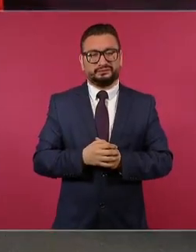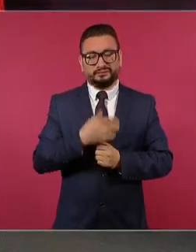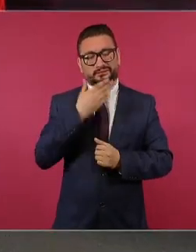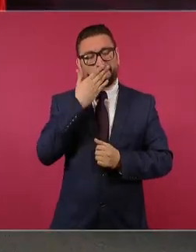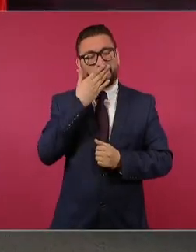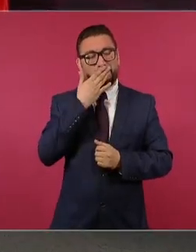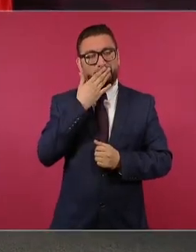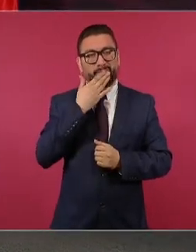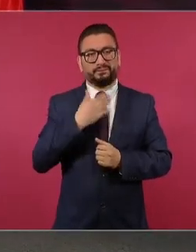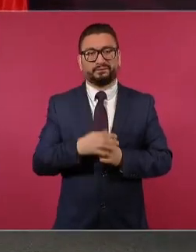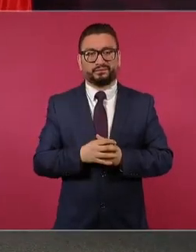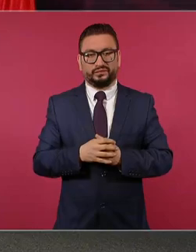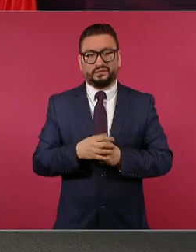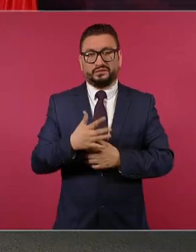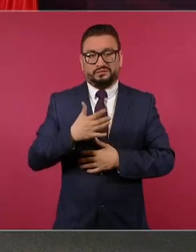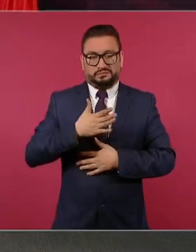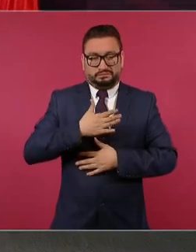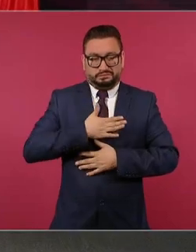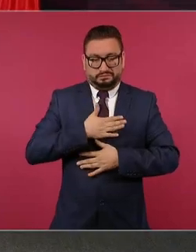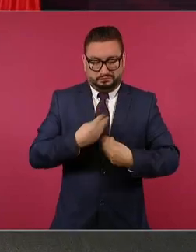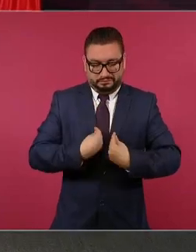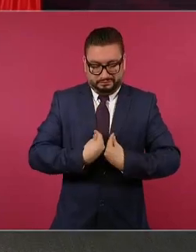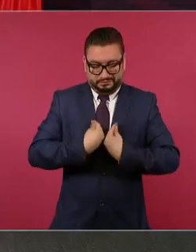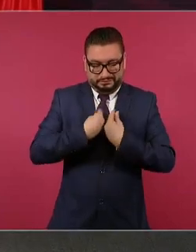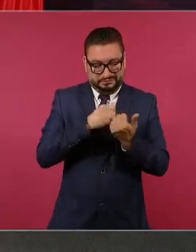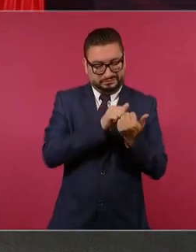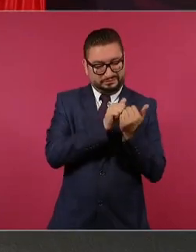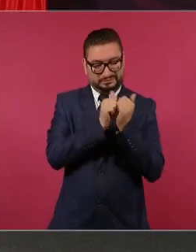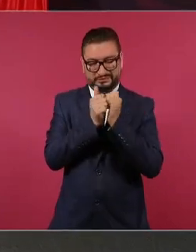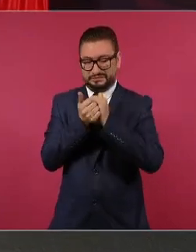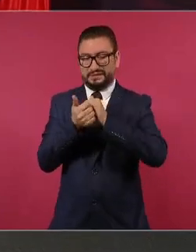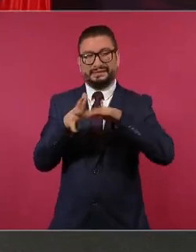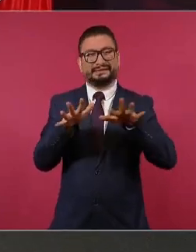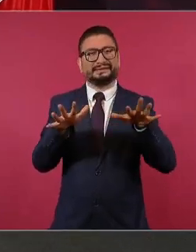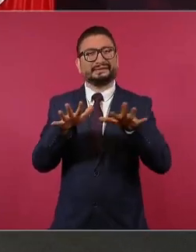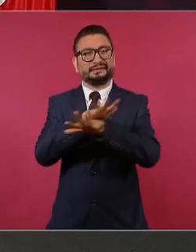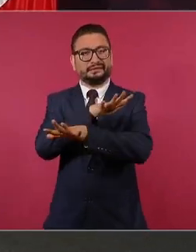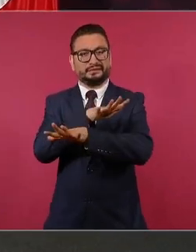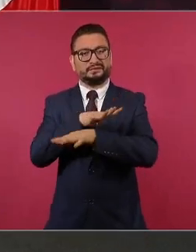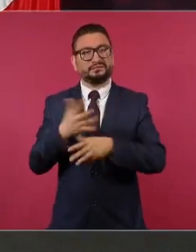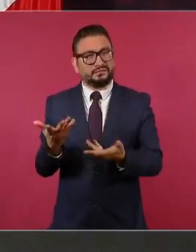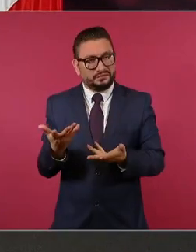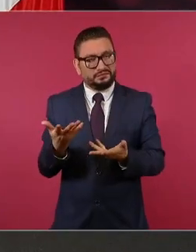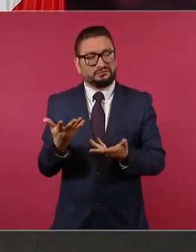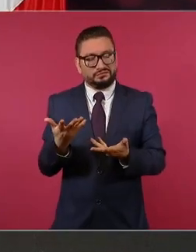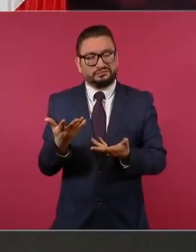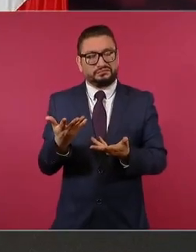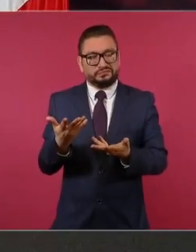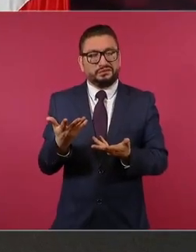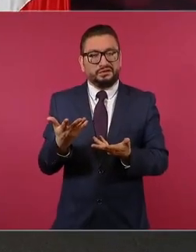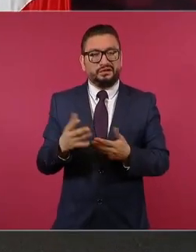Pues es un cambio de vida. Voy a tener